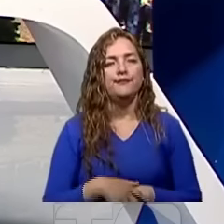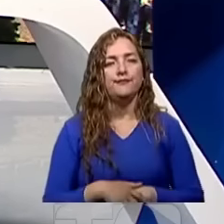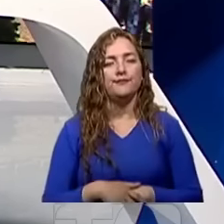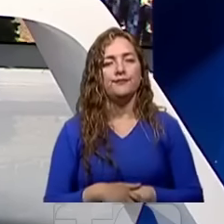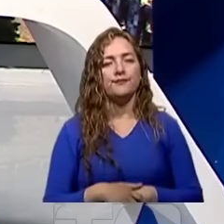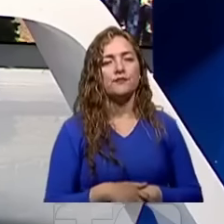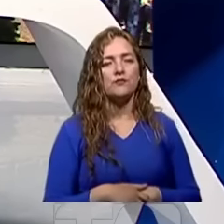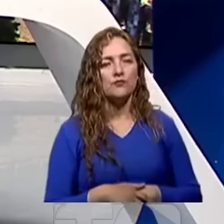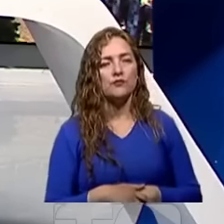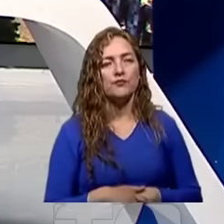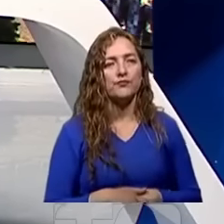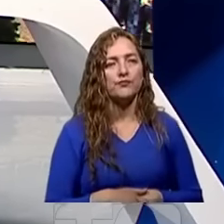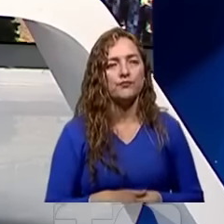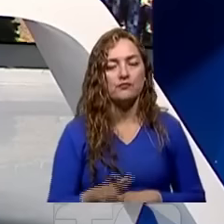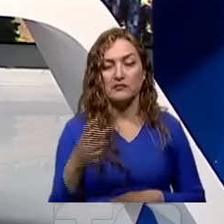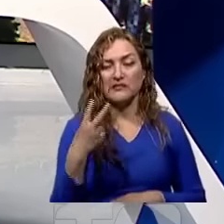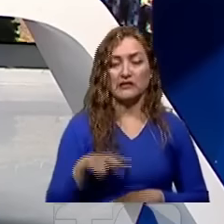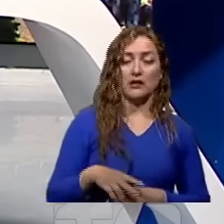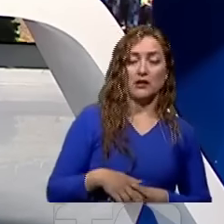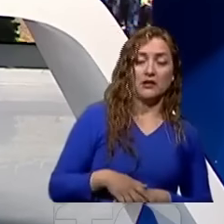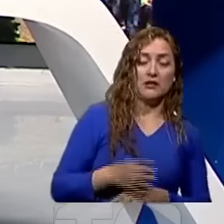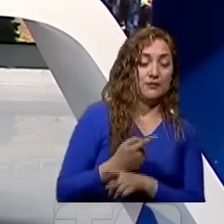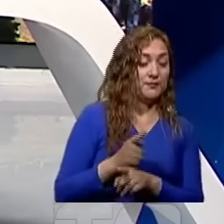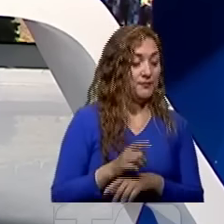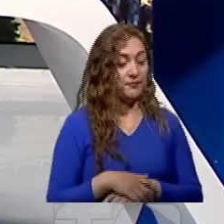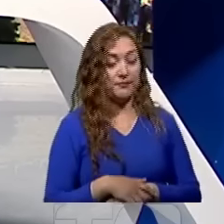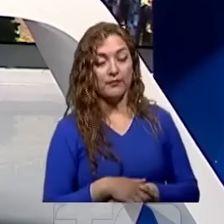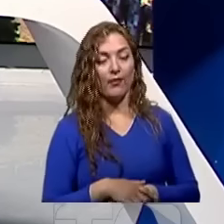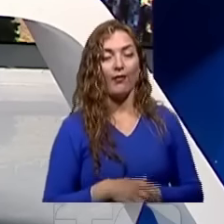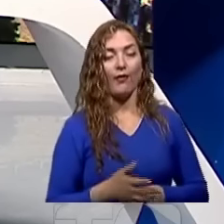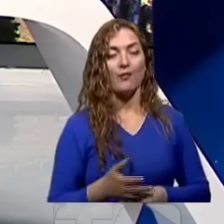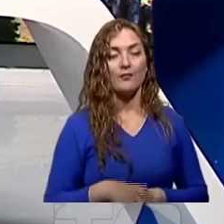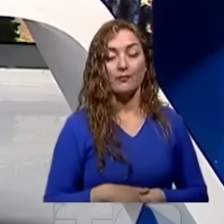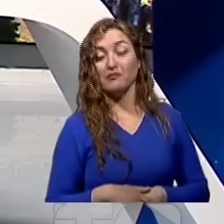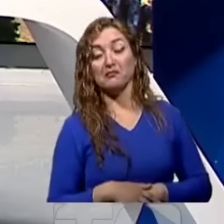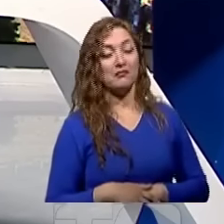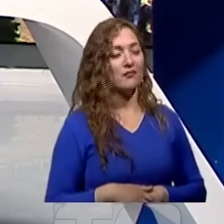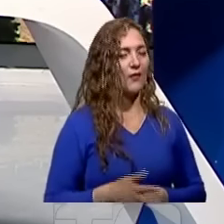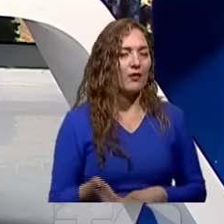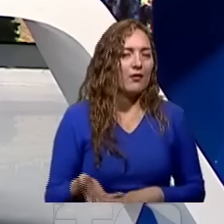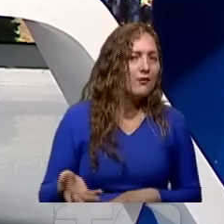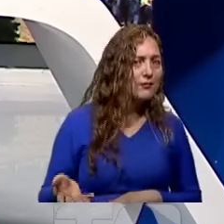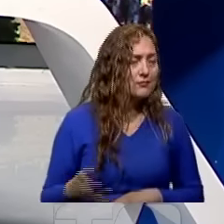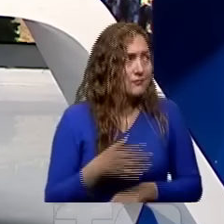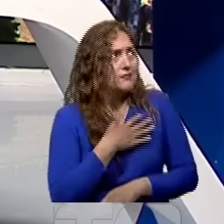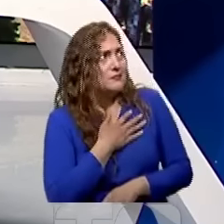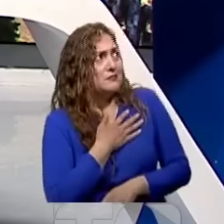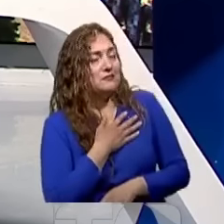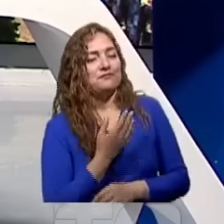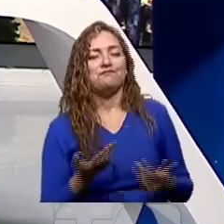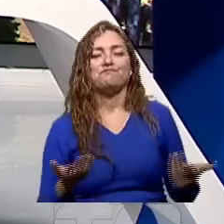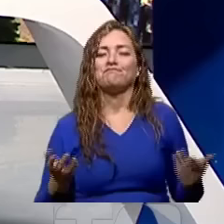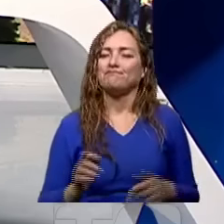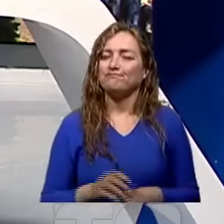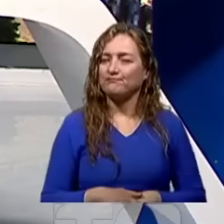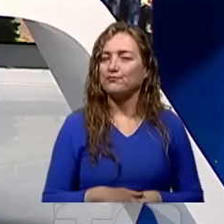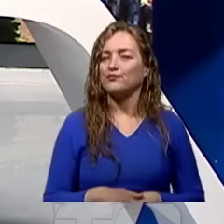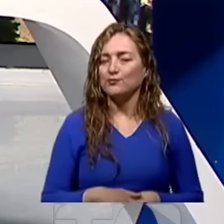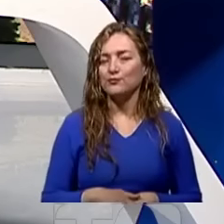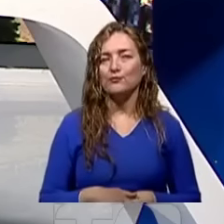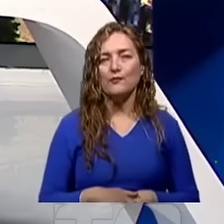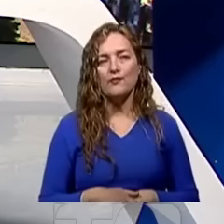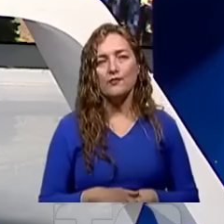veces cuando uno le ve diferente a otra persona, ya solo con mirarle le estás dando un mensaje y eso tal vez, y en muchos